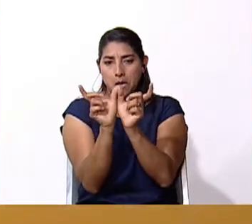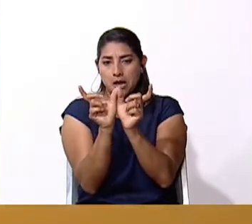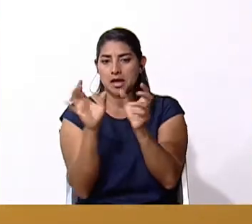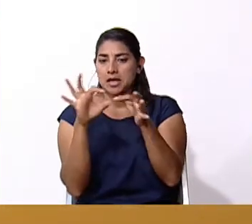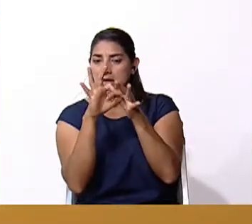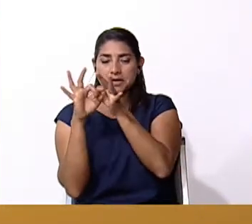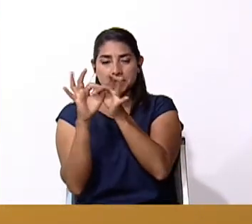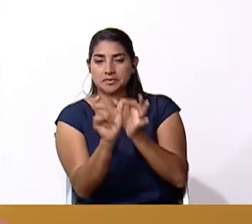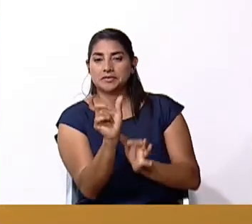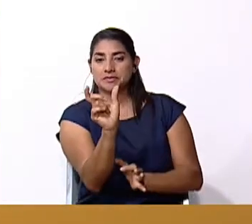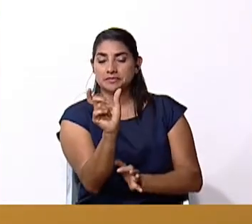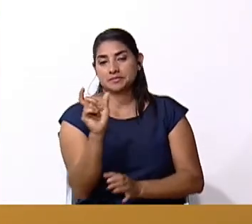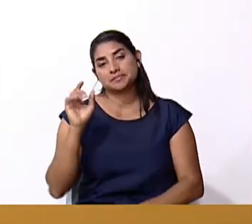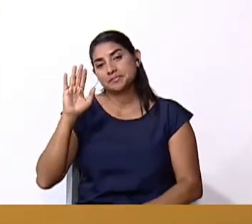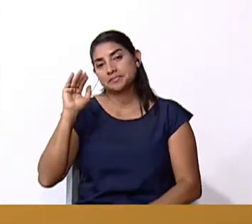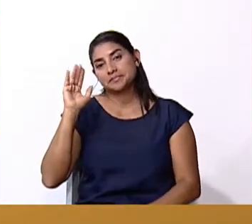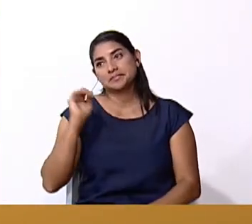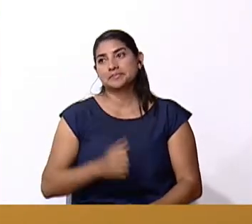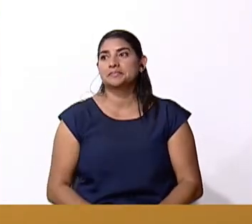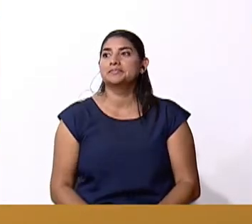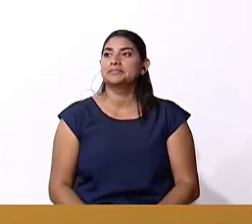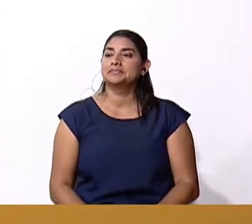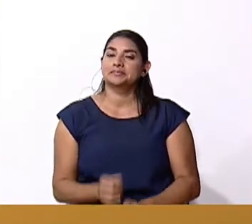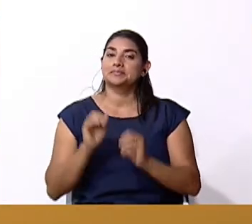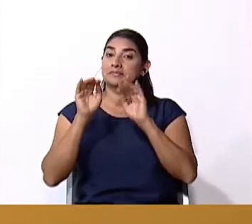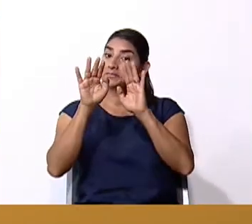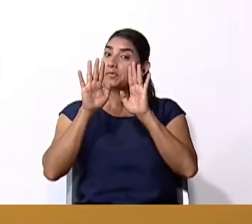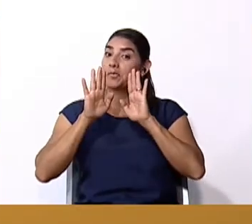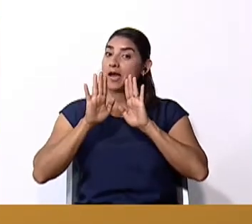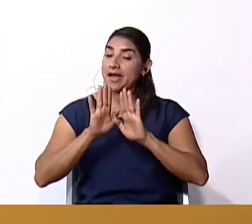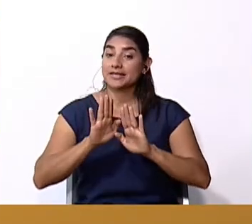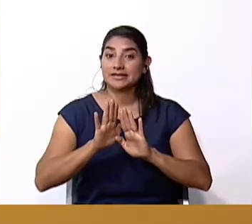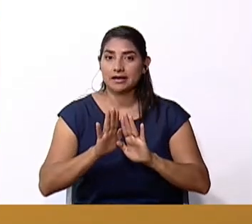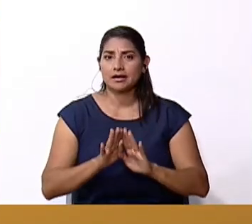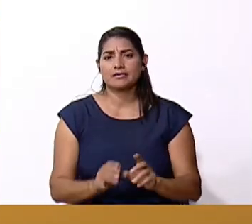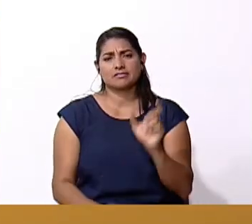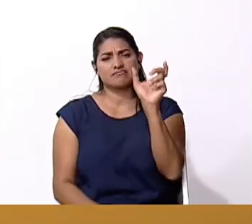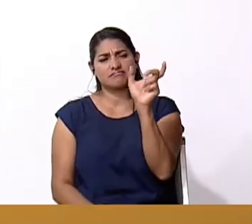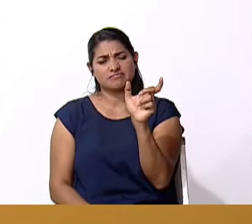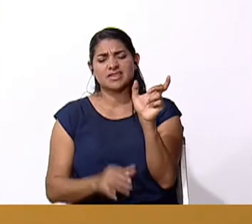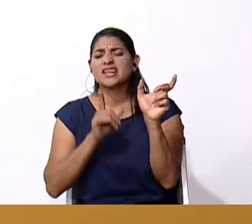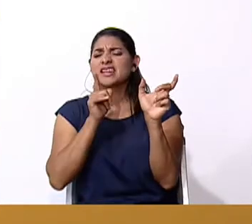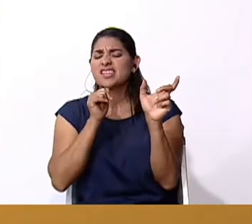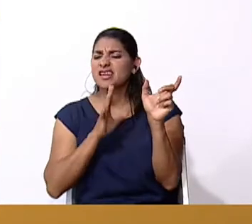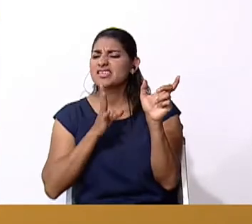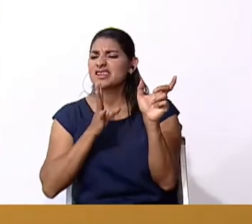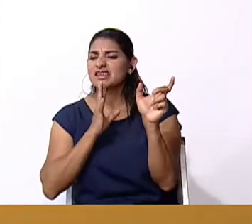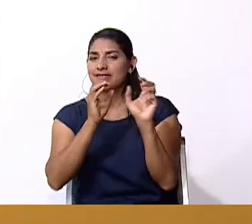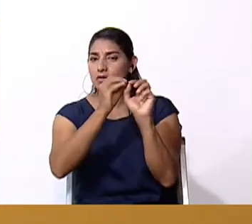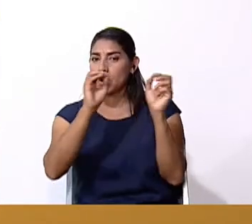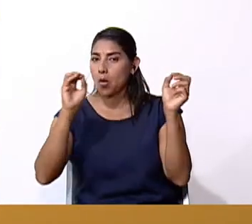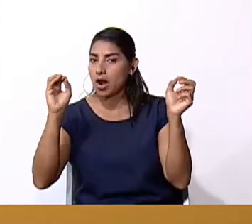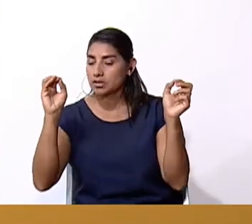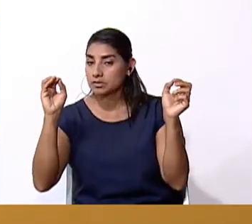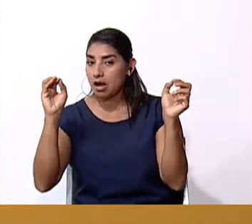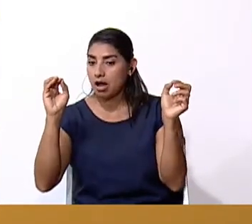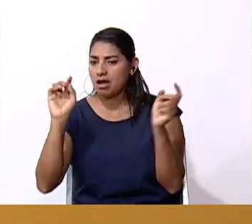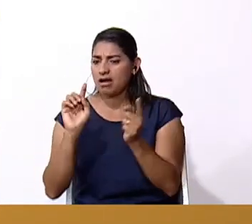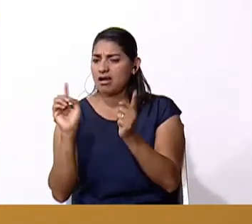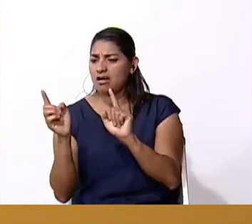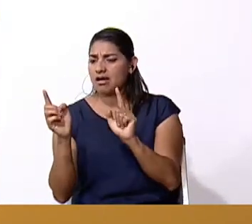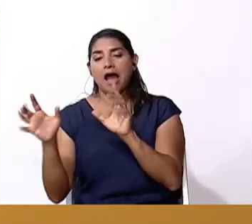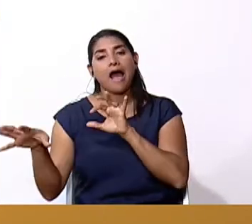núcleos. Adiós, amigos. ¡Excelente! El sujeto de quien se habla en la oración. Y